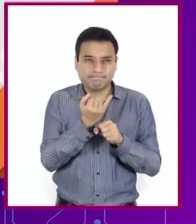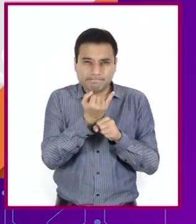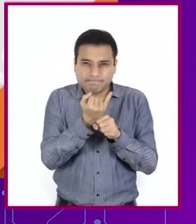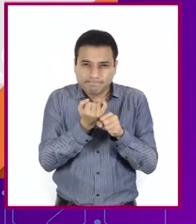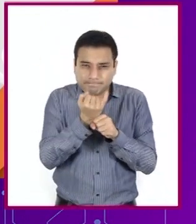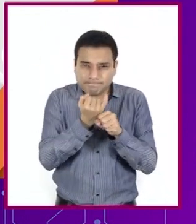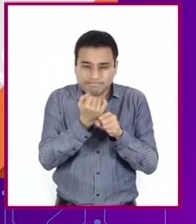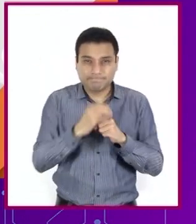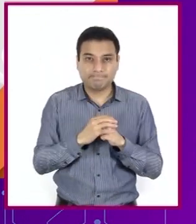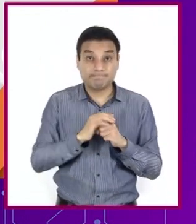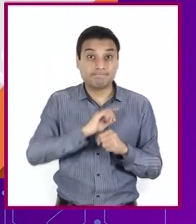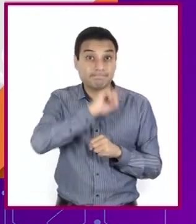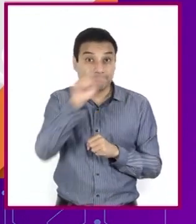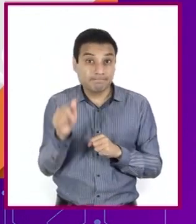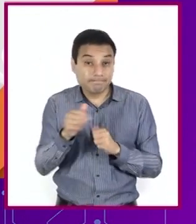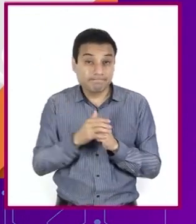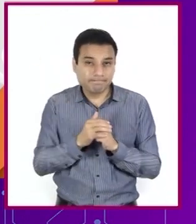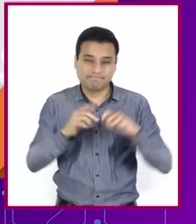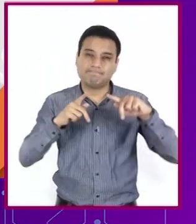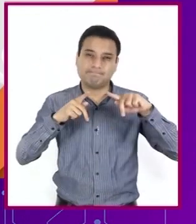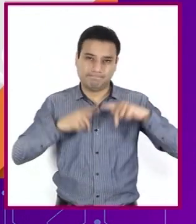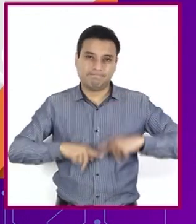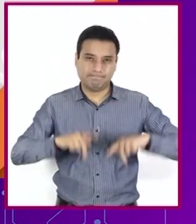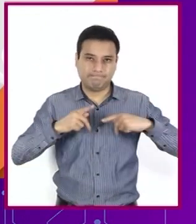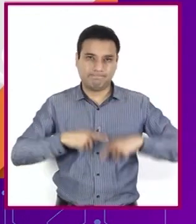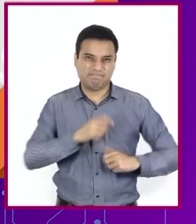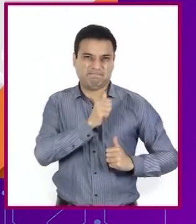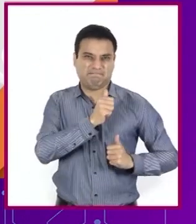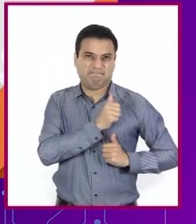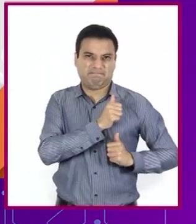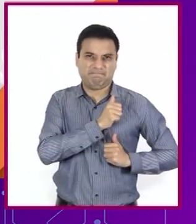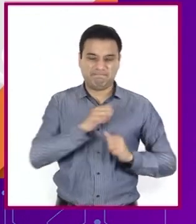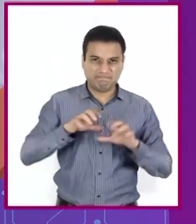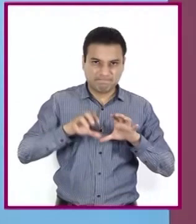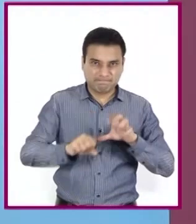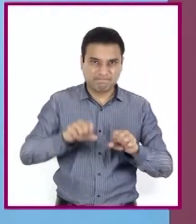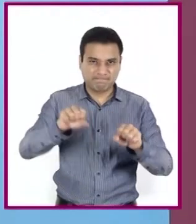serían aprovechadas por los colonizadores.